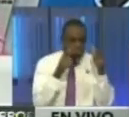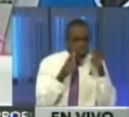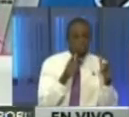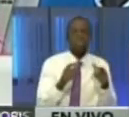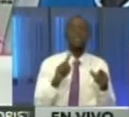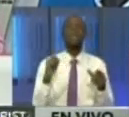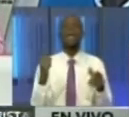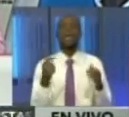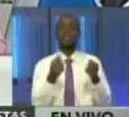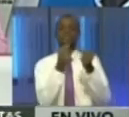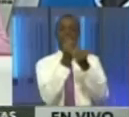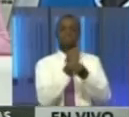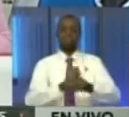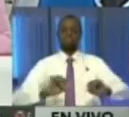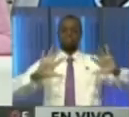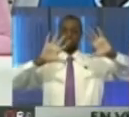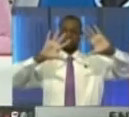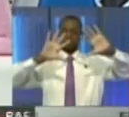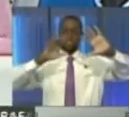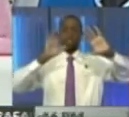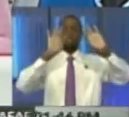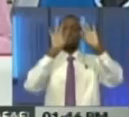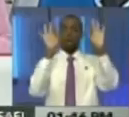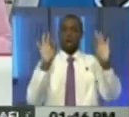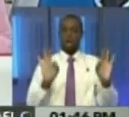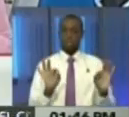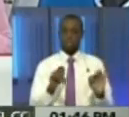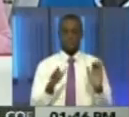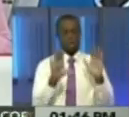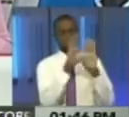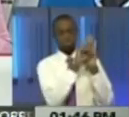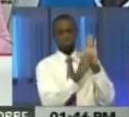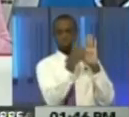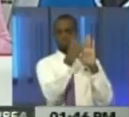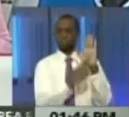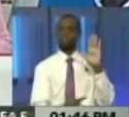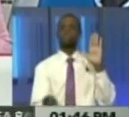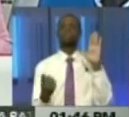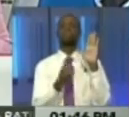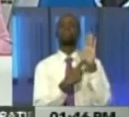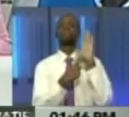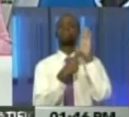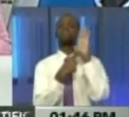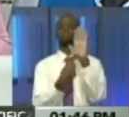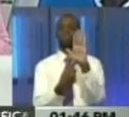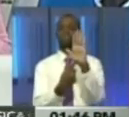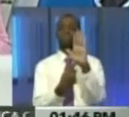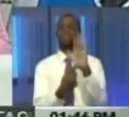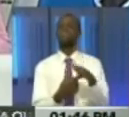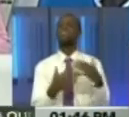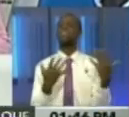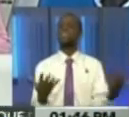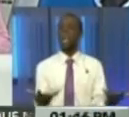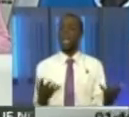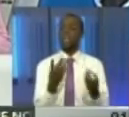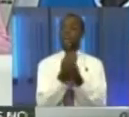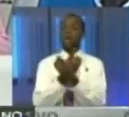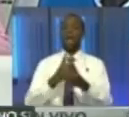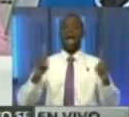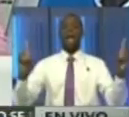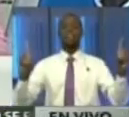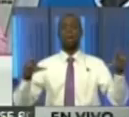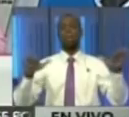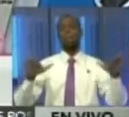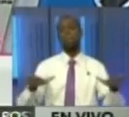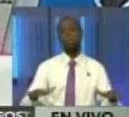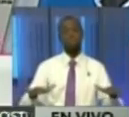republicano prefigurado en la Constitución Nacional. Se trata de una democracia dinámica que